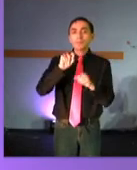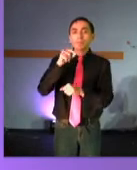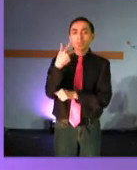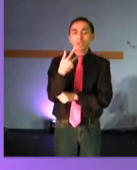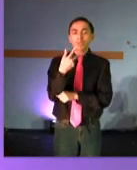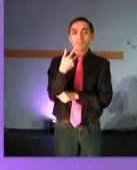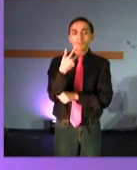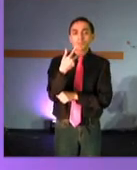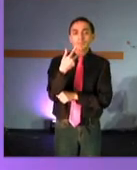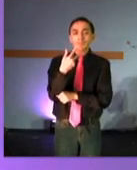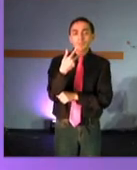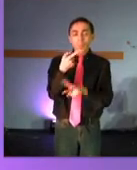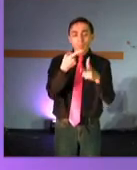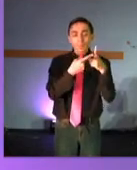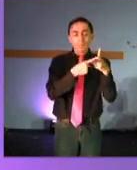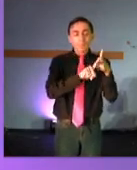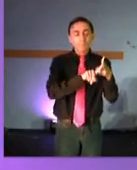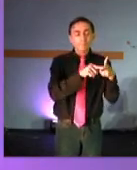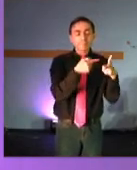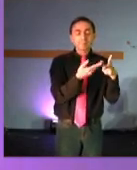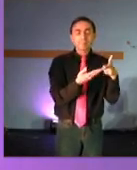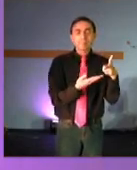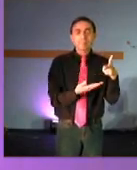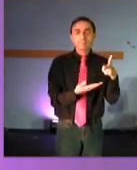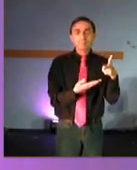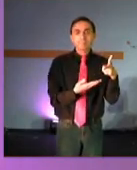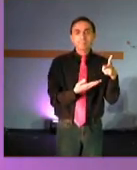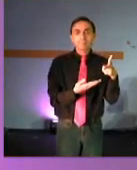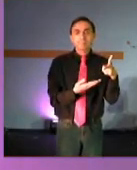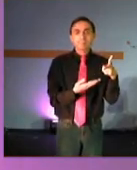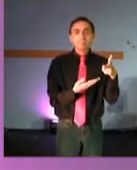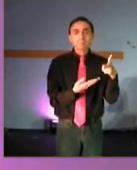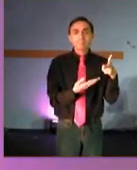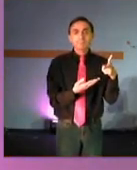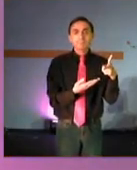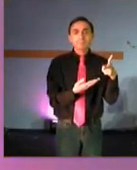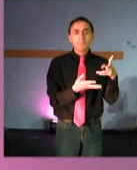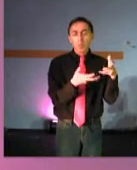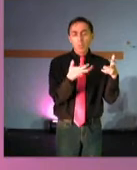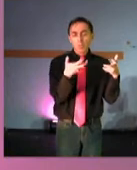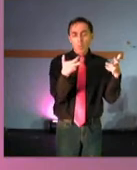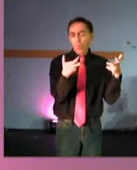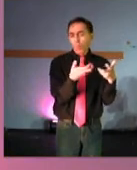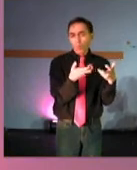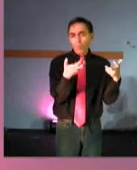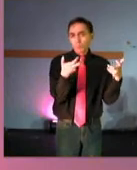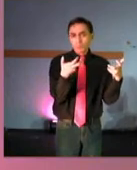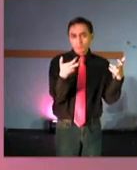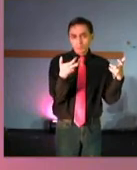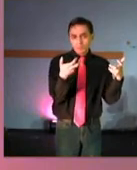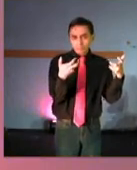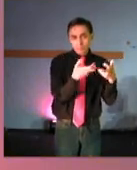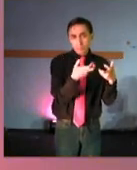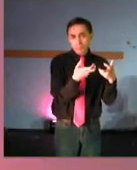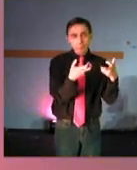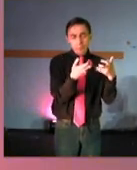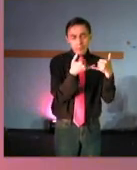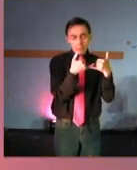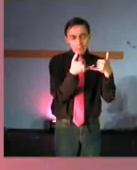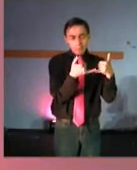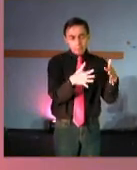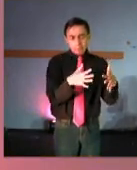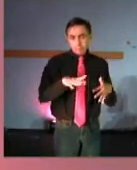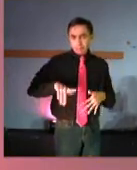1978 inició con una acción brutal de la